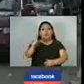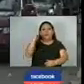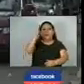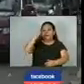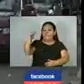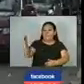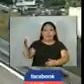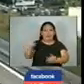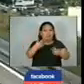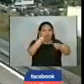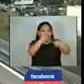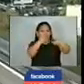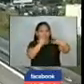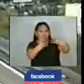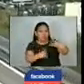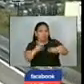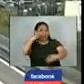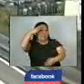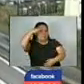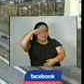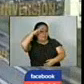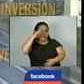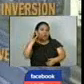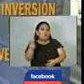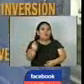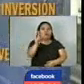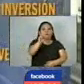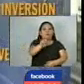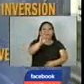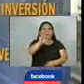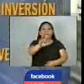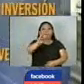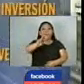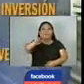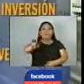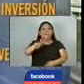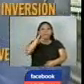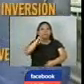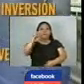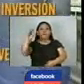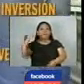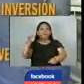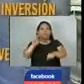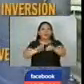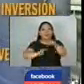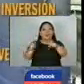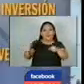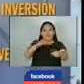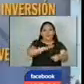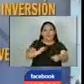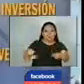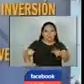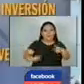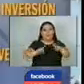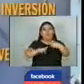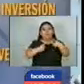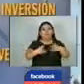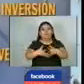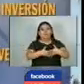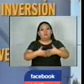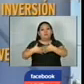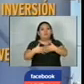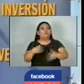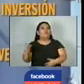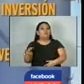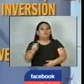directa por países, México se colocó a la cabeza con 152 millones de dólares invertidos en El Salvador, seguido por Estados